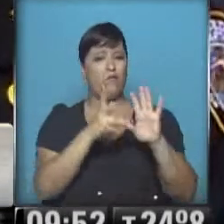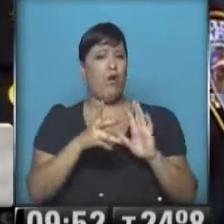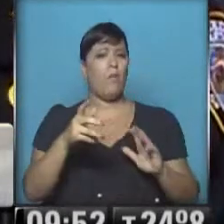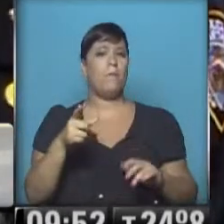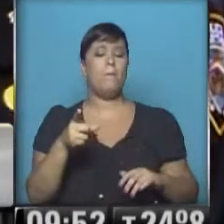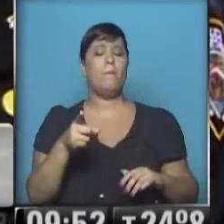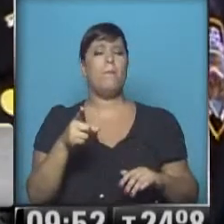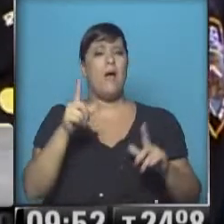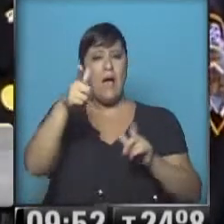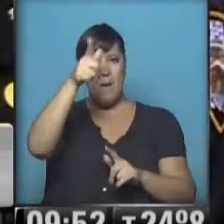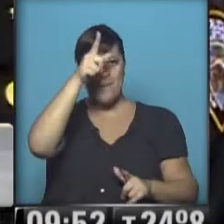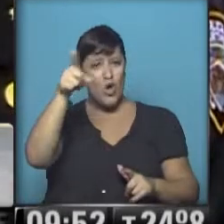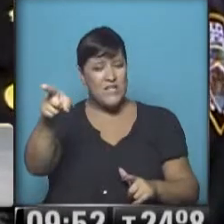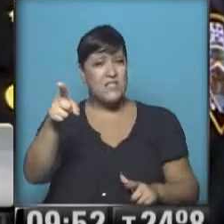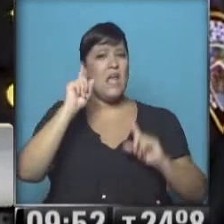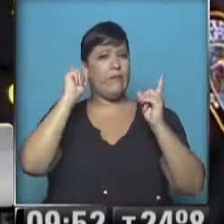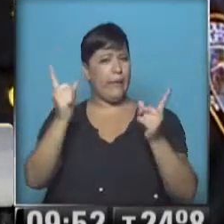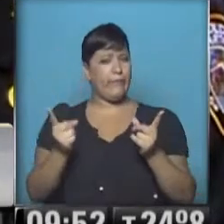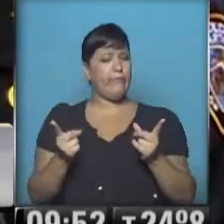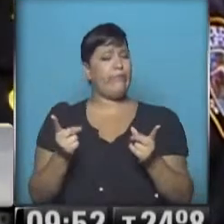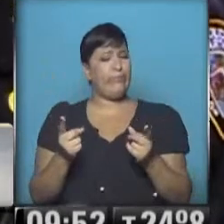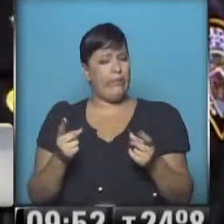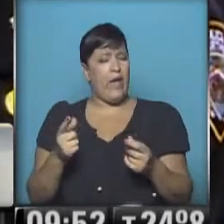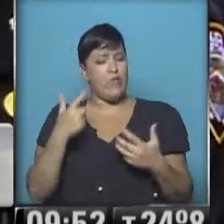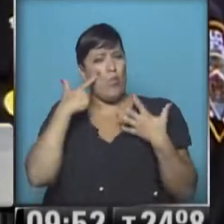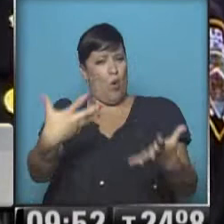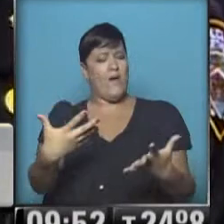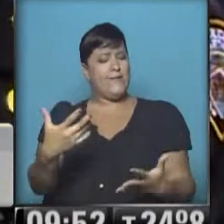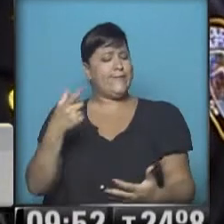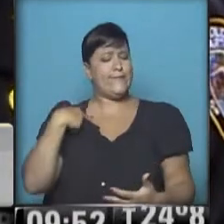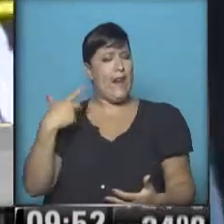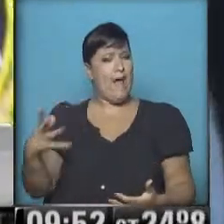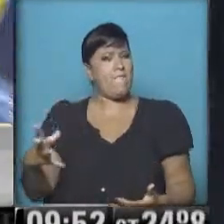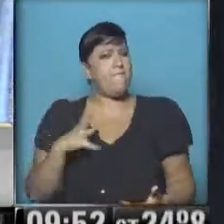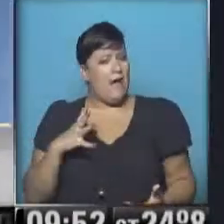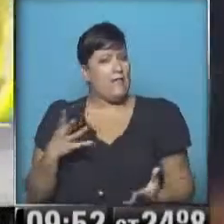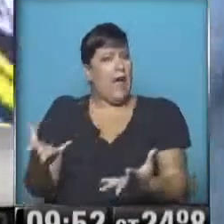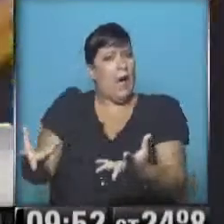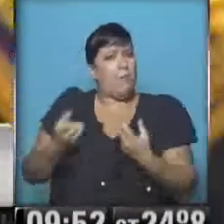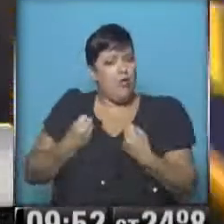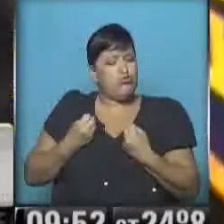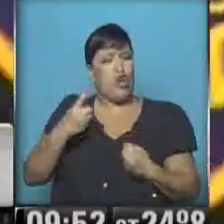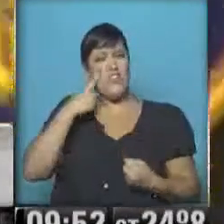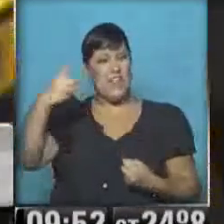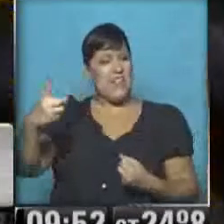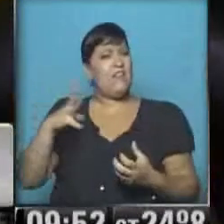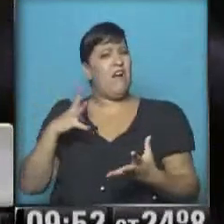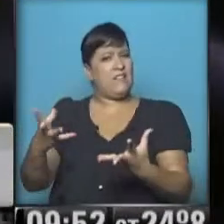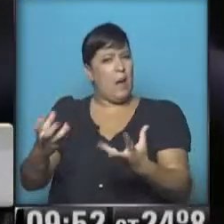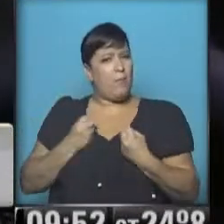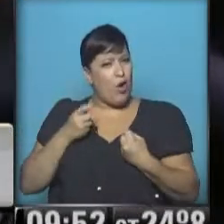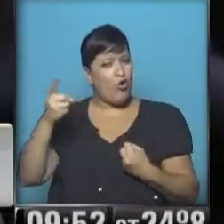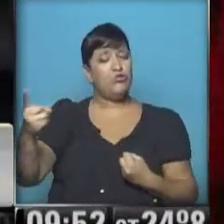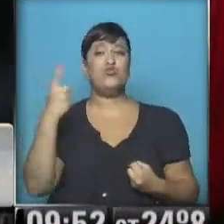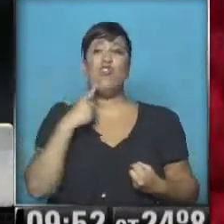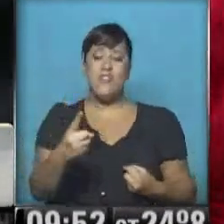oficiales también parecen estar expresando su disgusto con lo que consideran la falta de respaldo por parte del alcalde con acciones que según